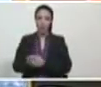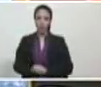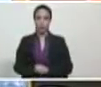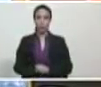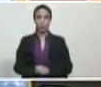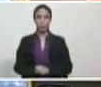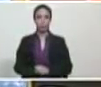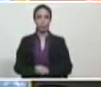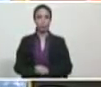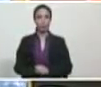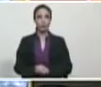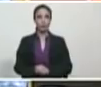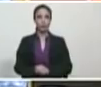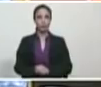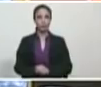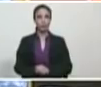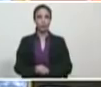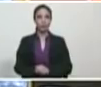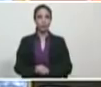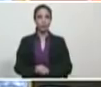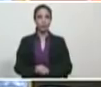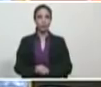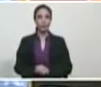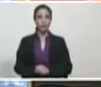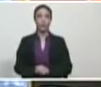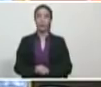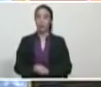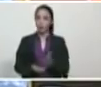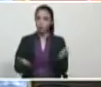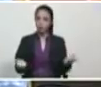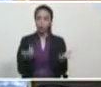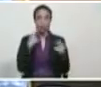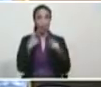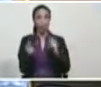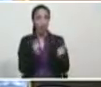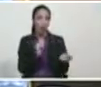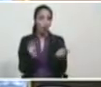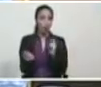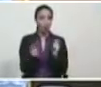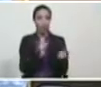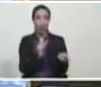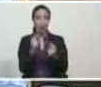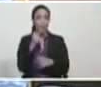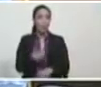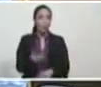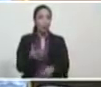Abreu, yo quiero máximo diálogo económico